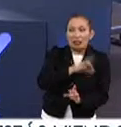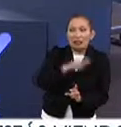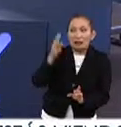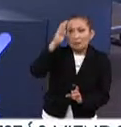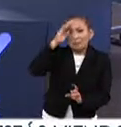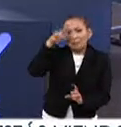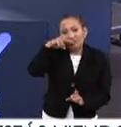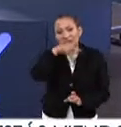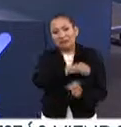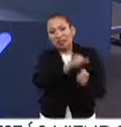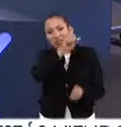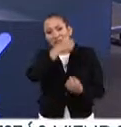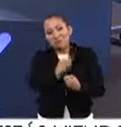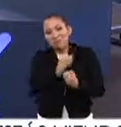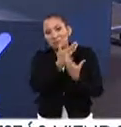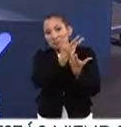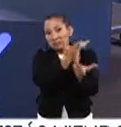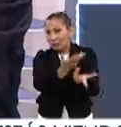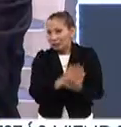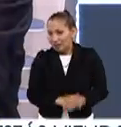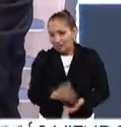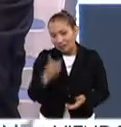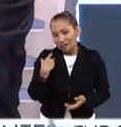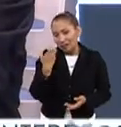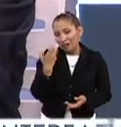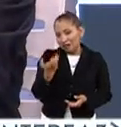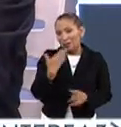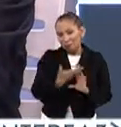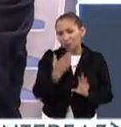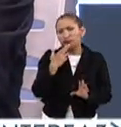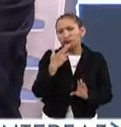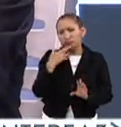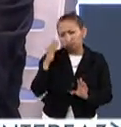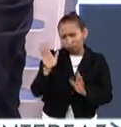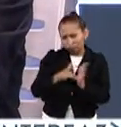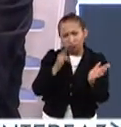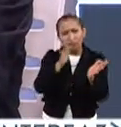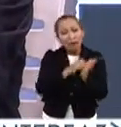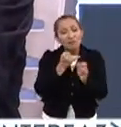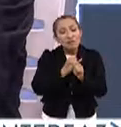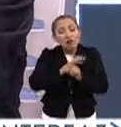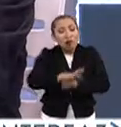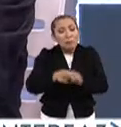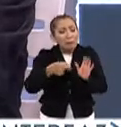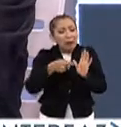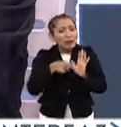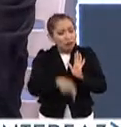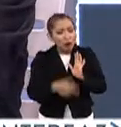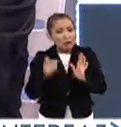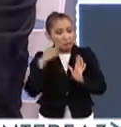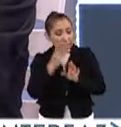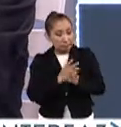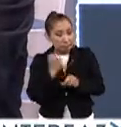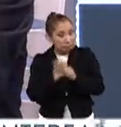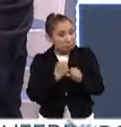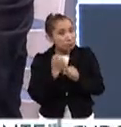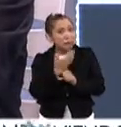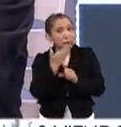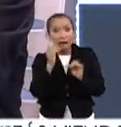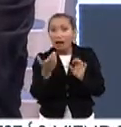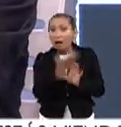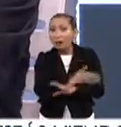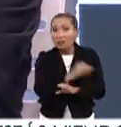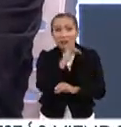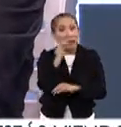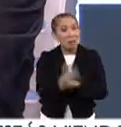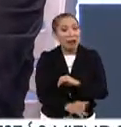que podía manifestarse. Sí. En realidad creo que fue muy útil, pero sobre todo informativamente fue un ejercicio único. No se había